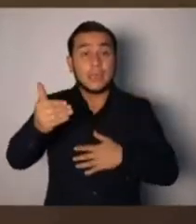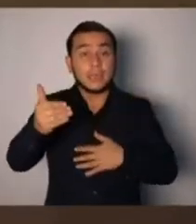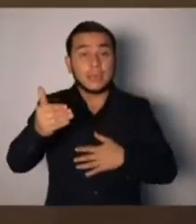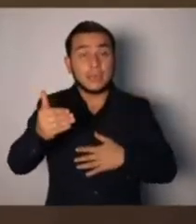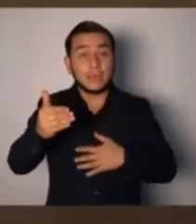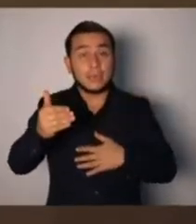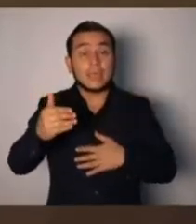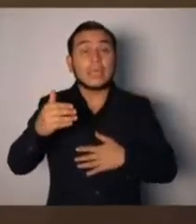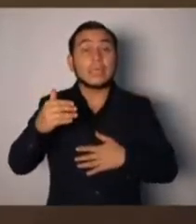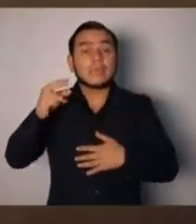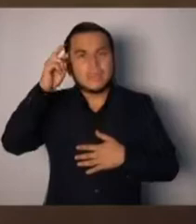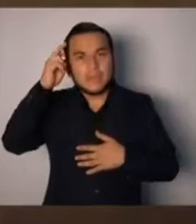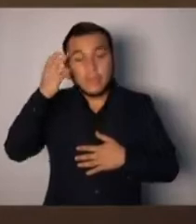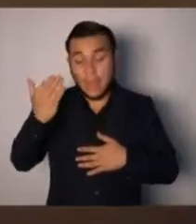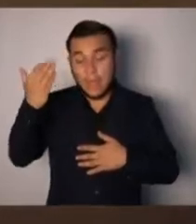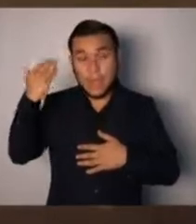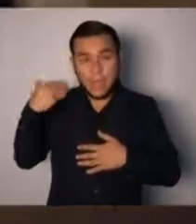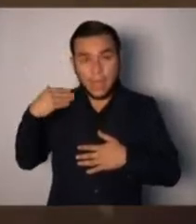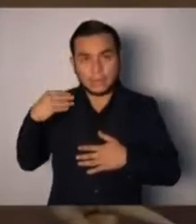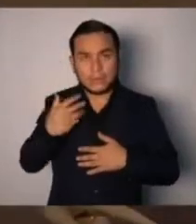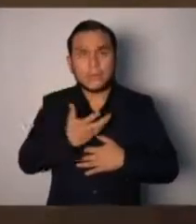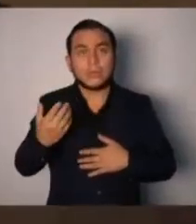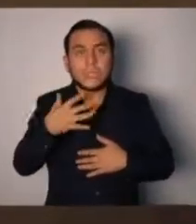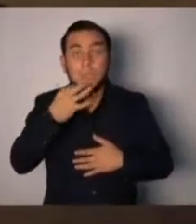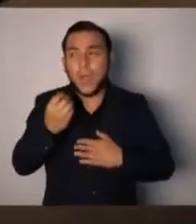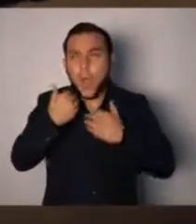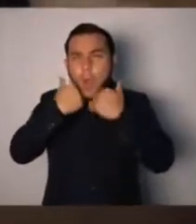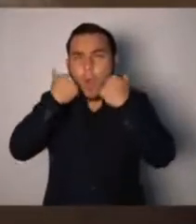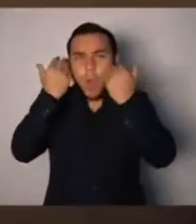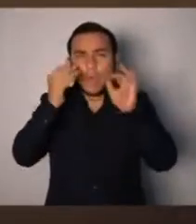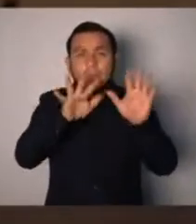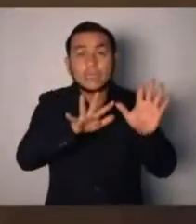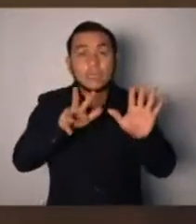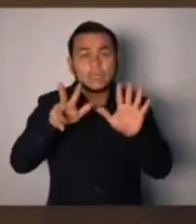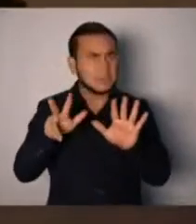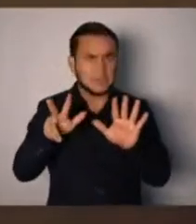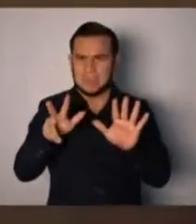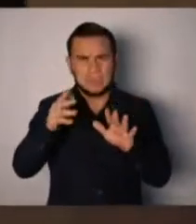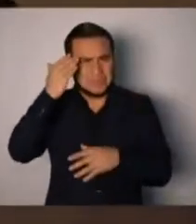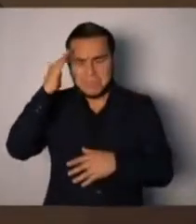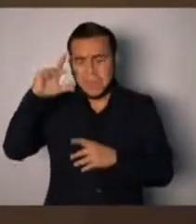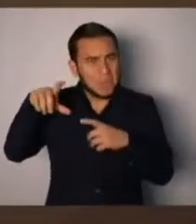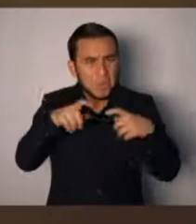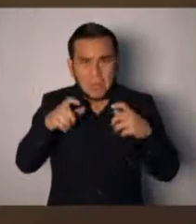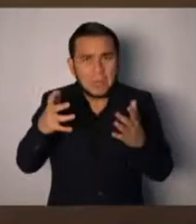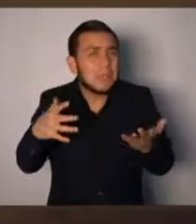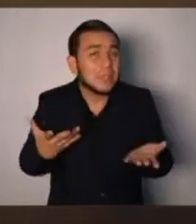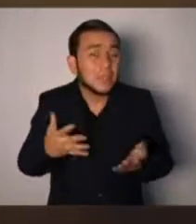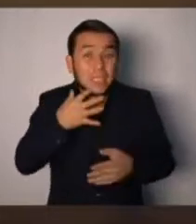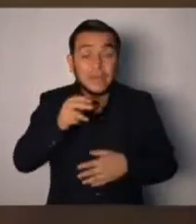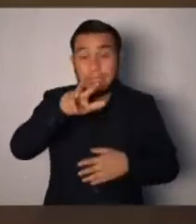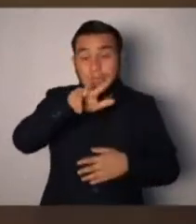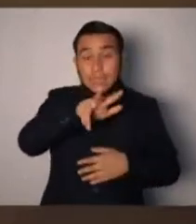masacre no adulto de 30 años cuando un joven de 18 que ella mayor de edad de 30 años alguien de